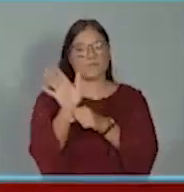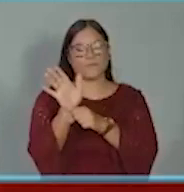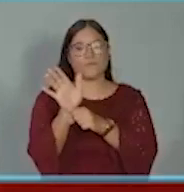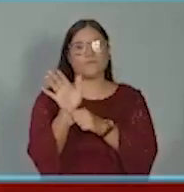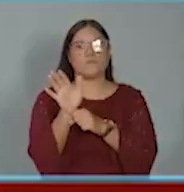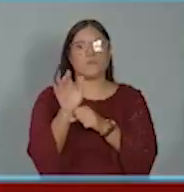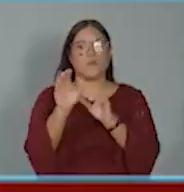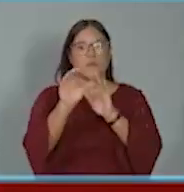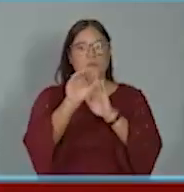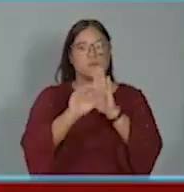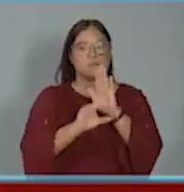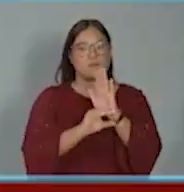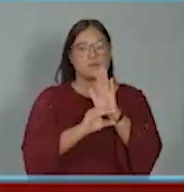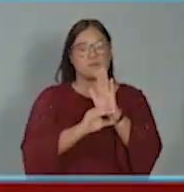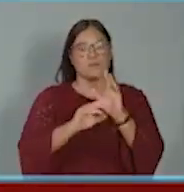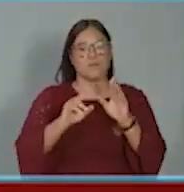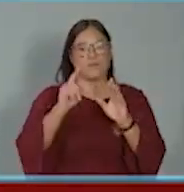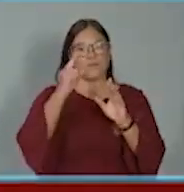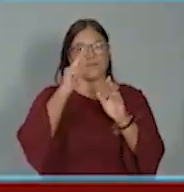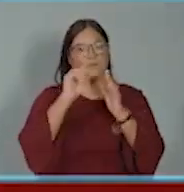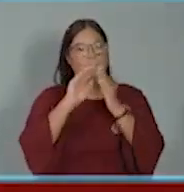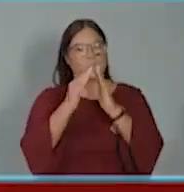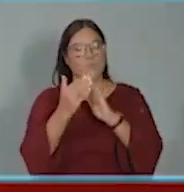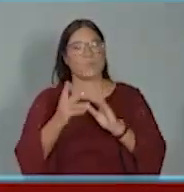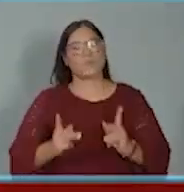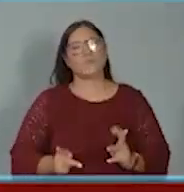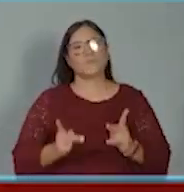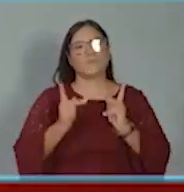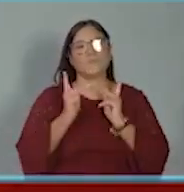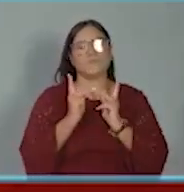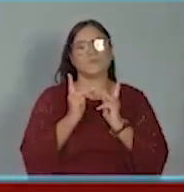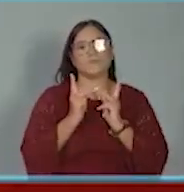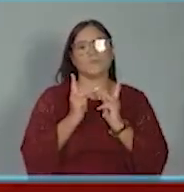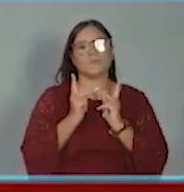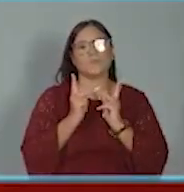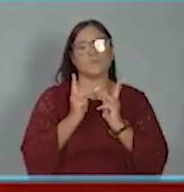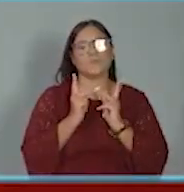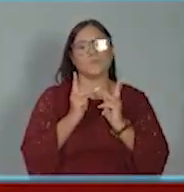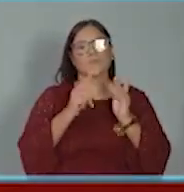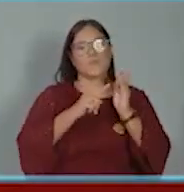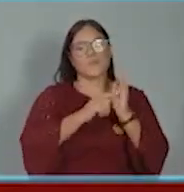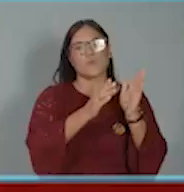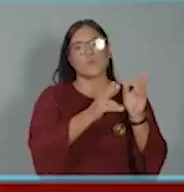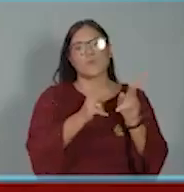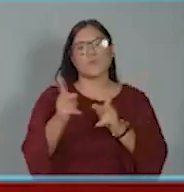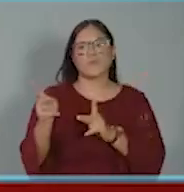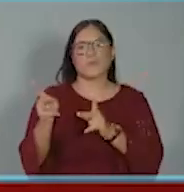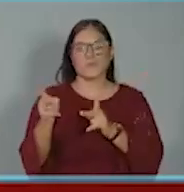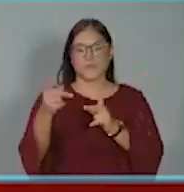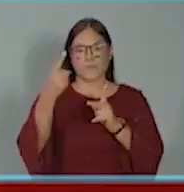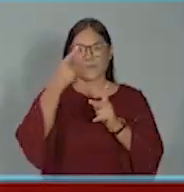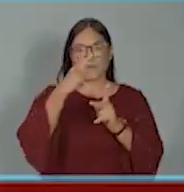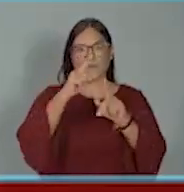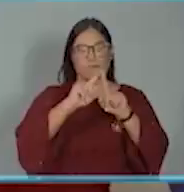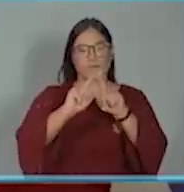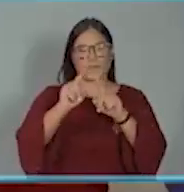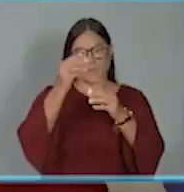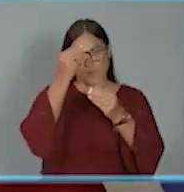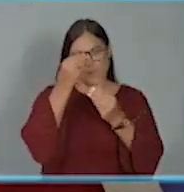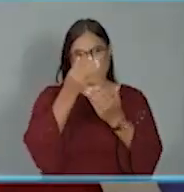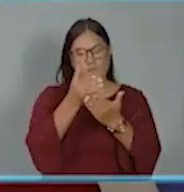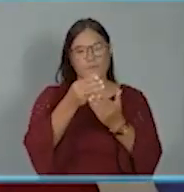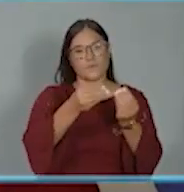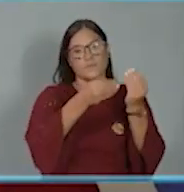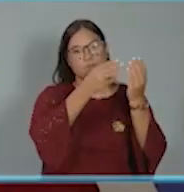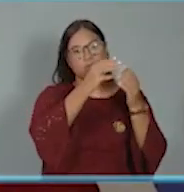de los censos nacionales de población estos se llevan a cabo en base a una serie de recomendaciones que